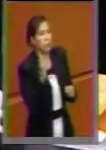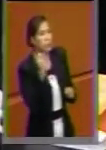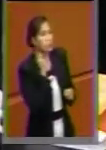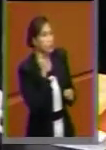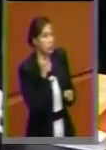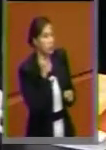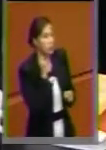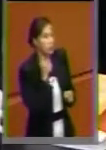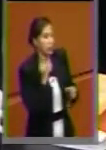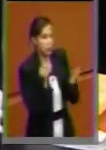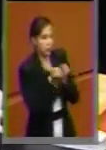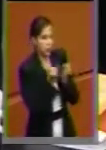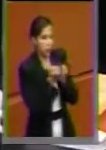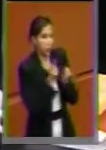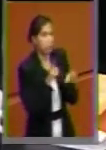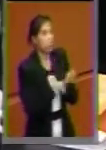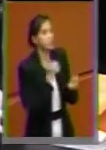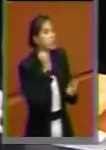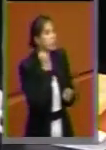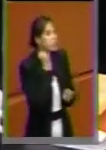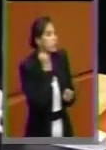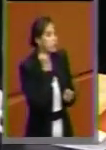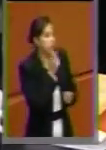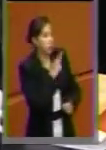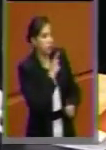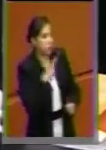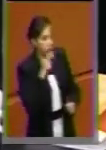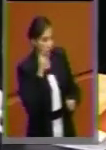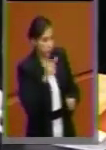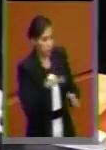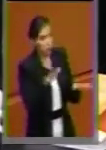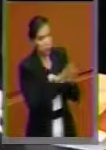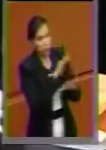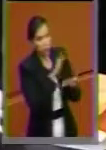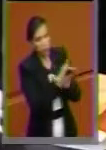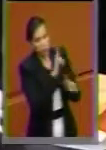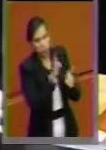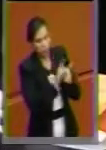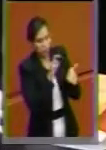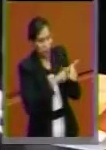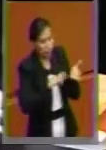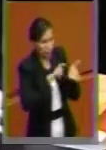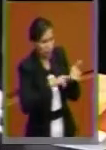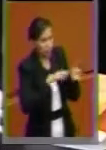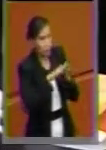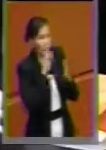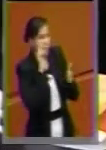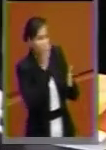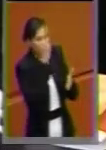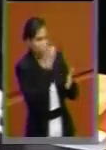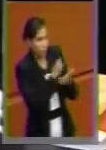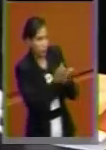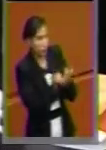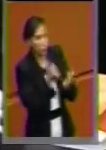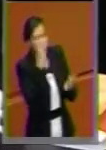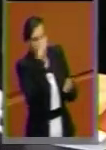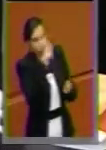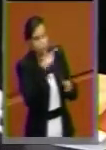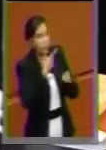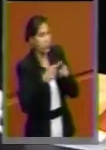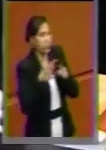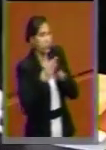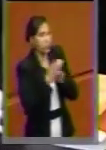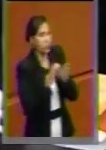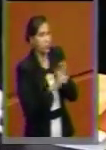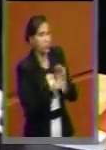también con los senadores tiene que pasar esta reforma tiene que regresarse alguna observación complicadísimo y con